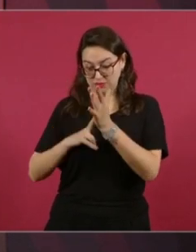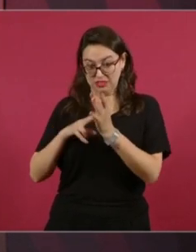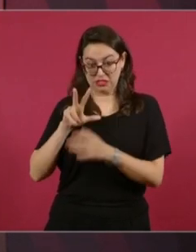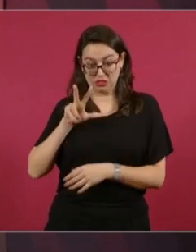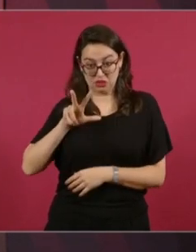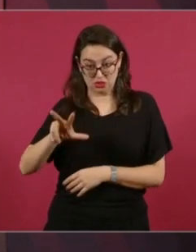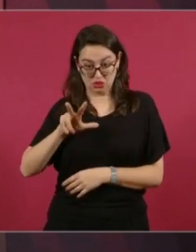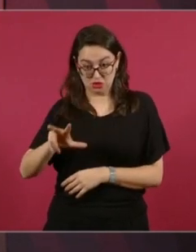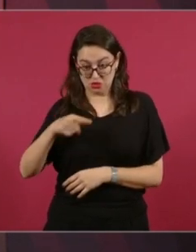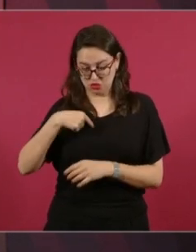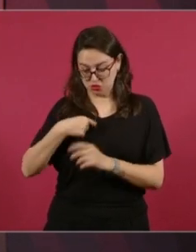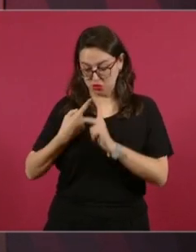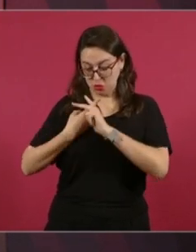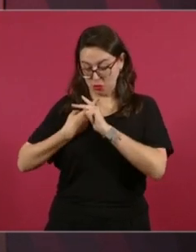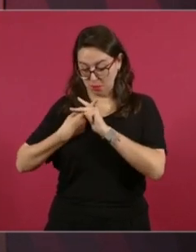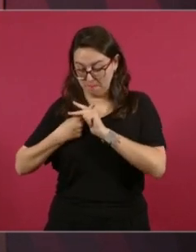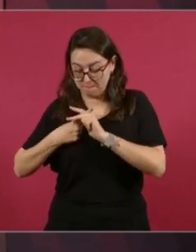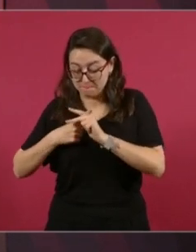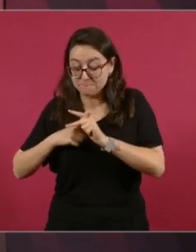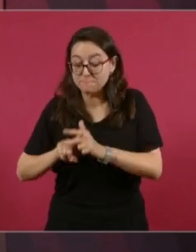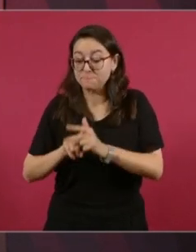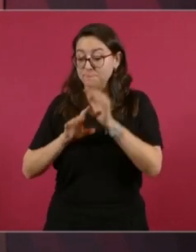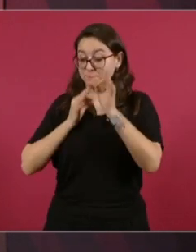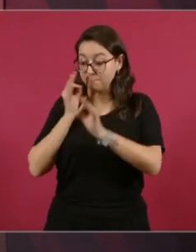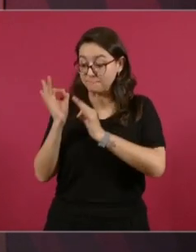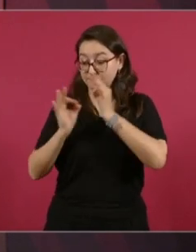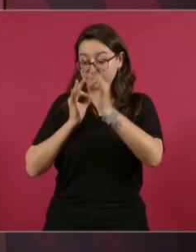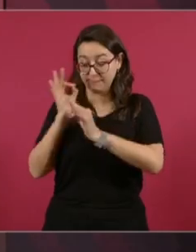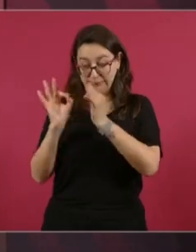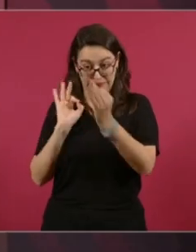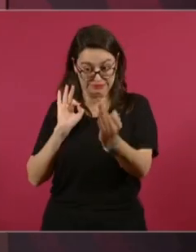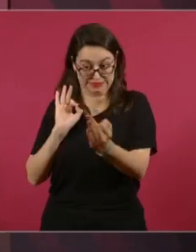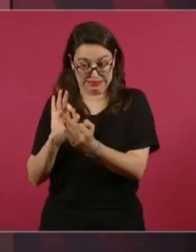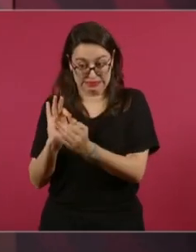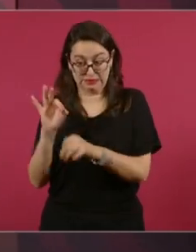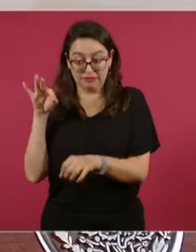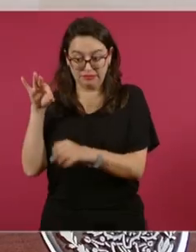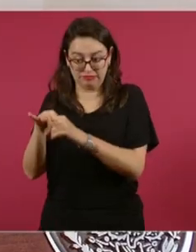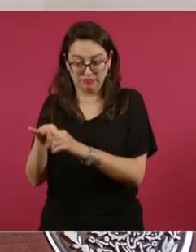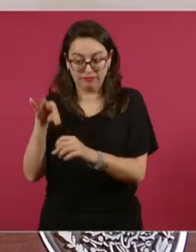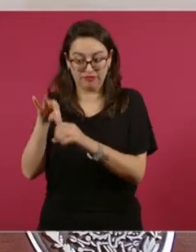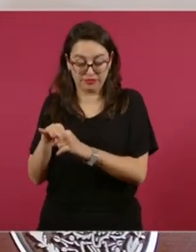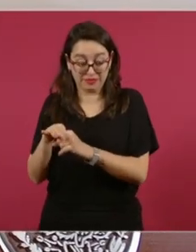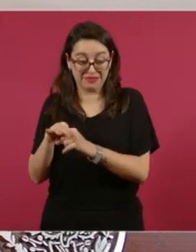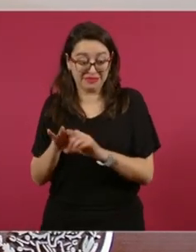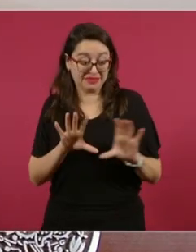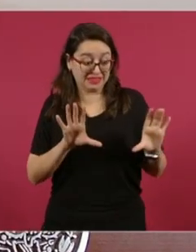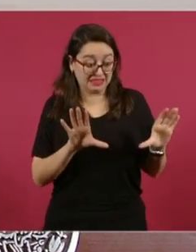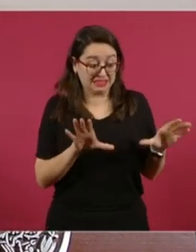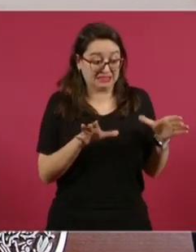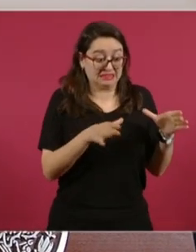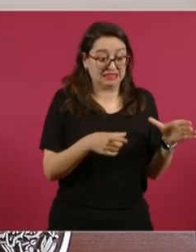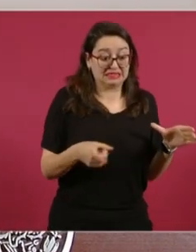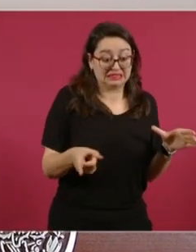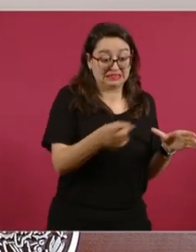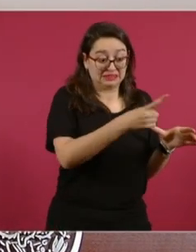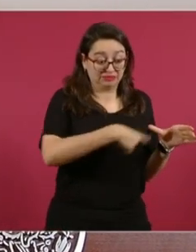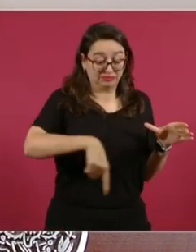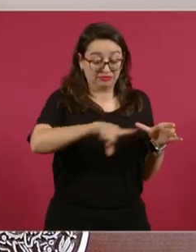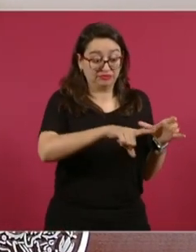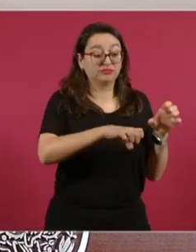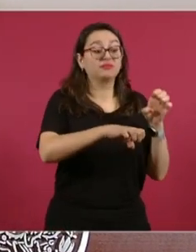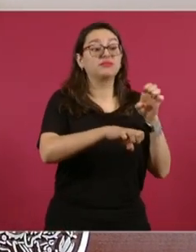el bloque de empresarios vinculados al régimen que participaron en el fraude